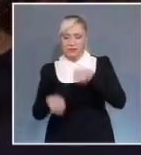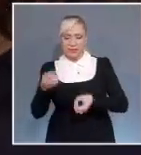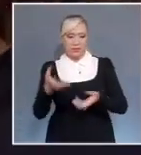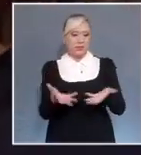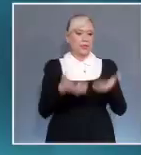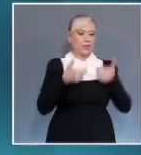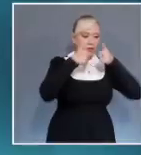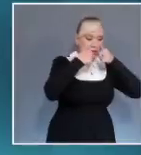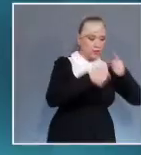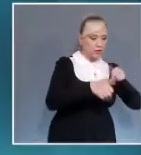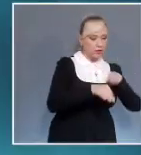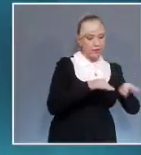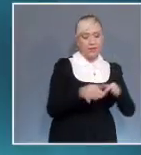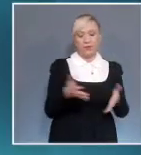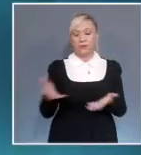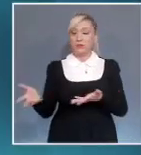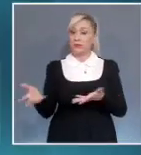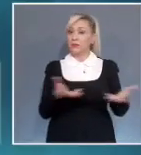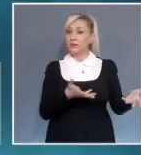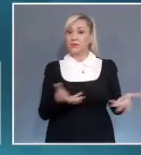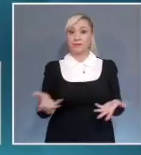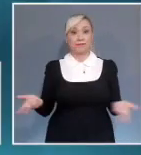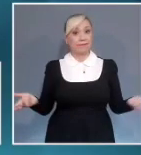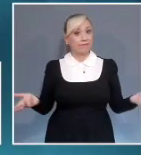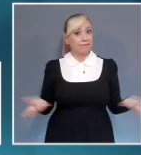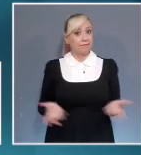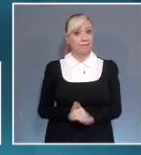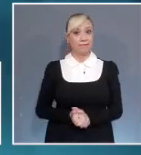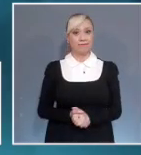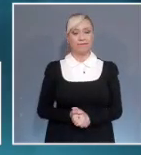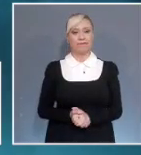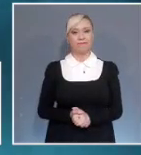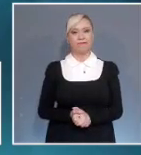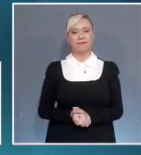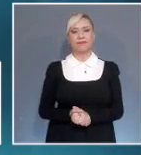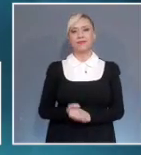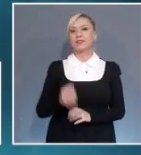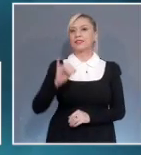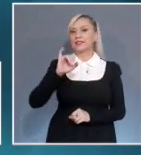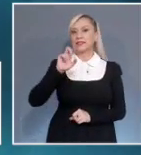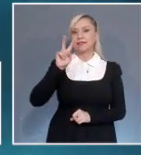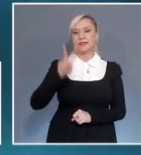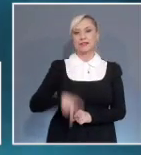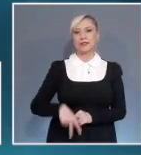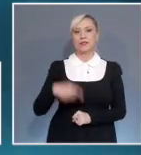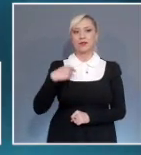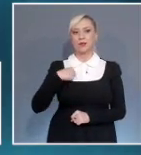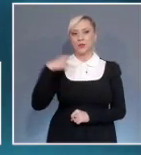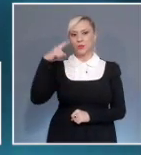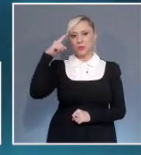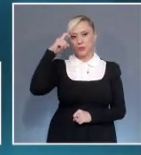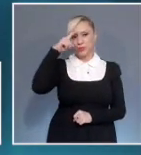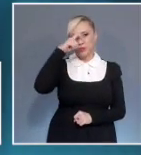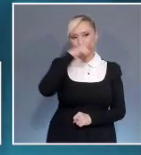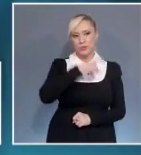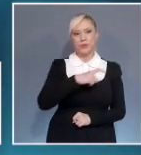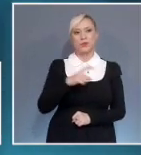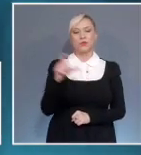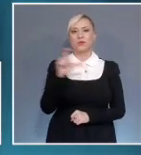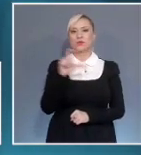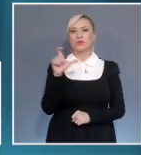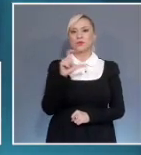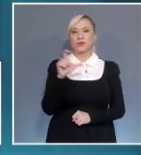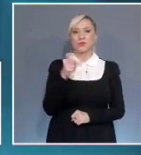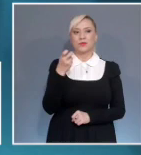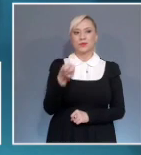hijos. En lo particular, como mamá servidora pública, me gustaría que todas mis compañeras, que también lo son,